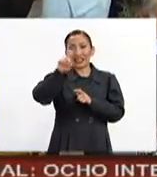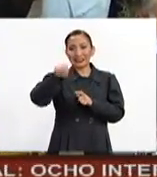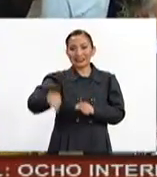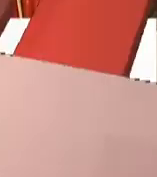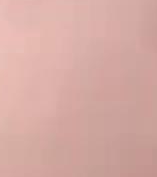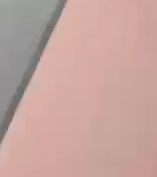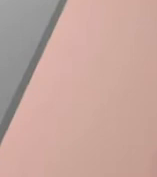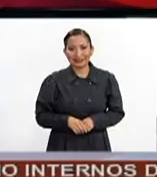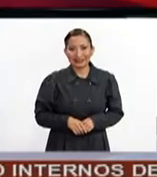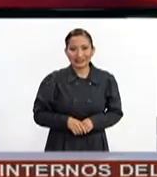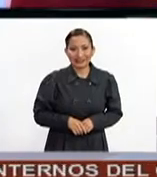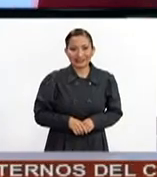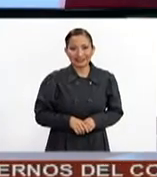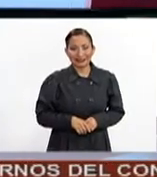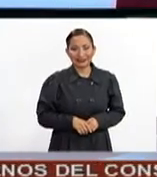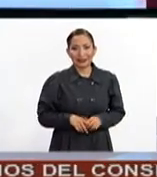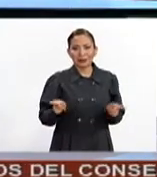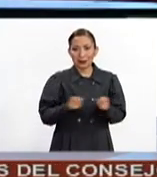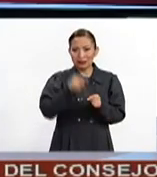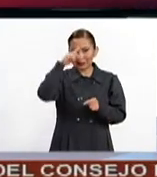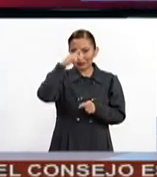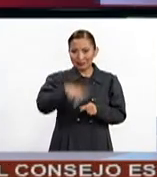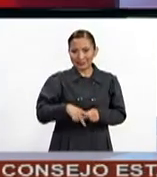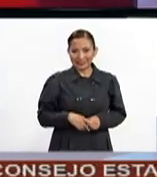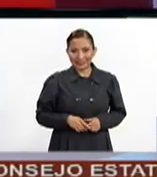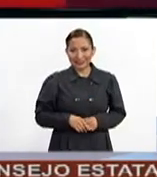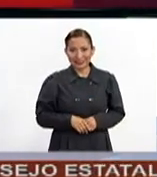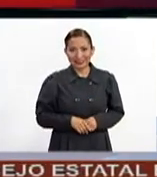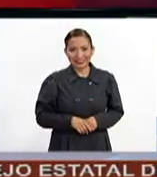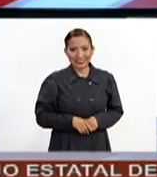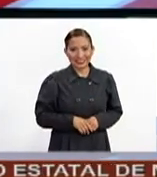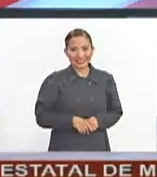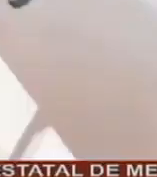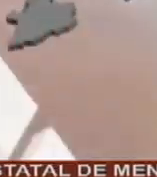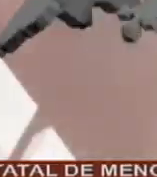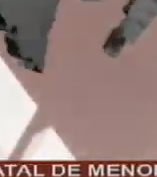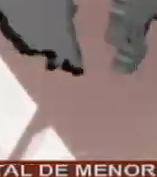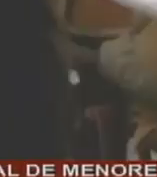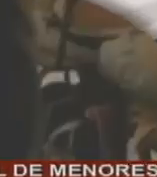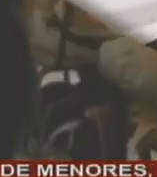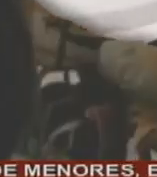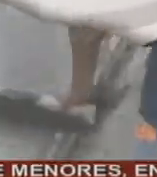Monroy. Las breves del país.